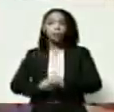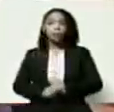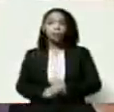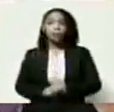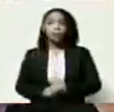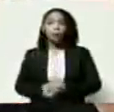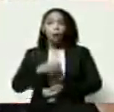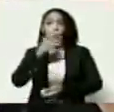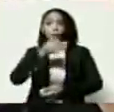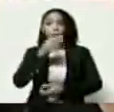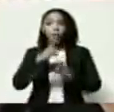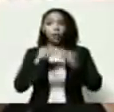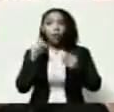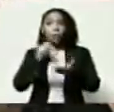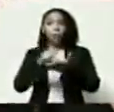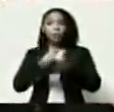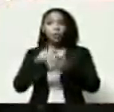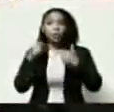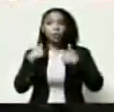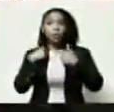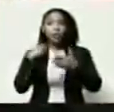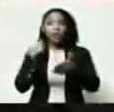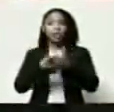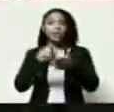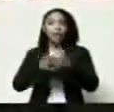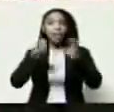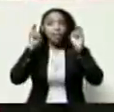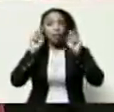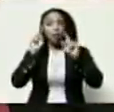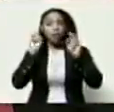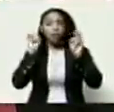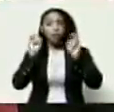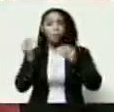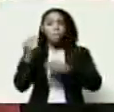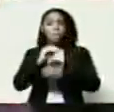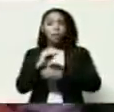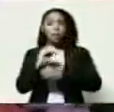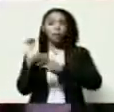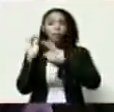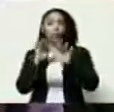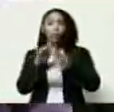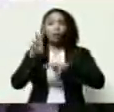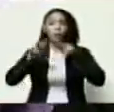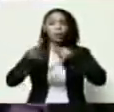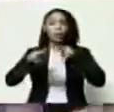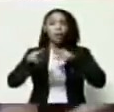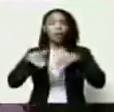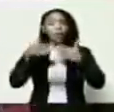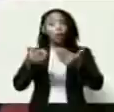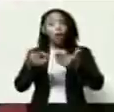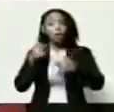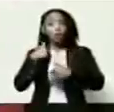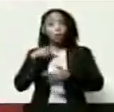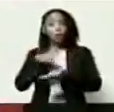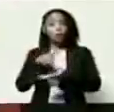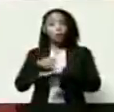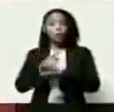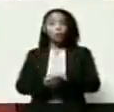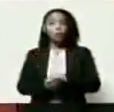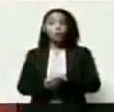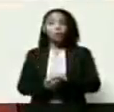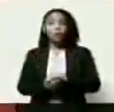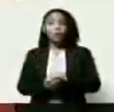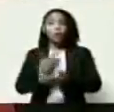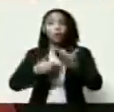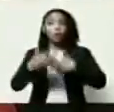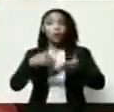Buenas tardes a todos los presentes. Yo voy a insistir en el tema, uno de los temas más abordados durante las ponencias en las cuales estuve presente, lo